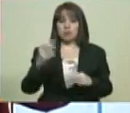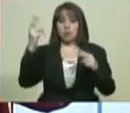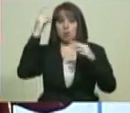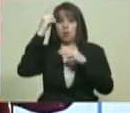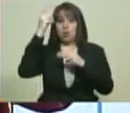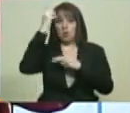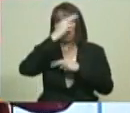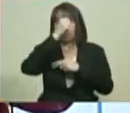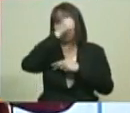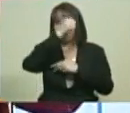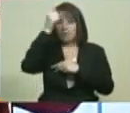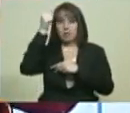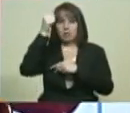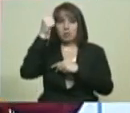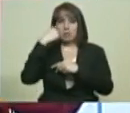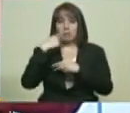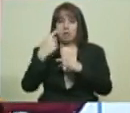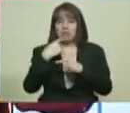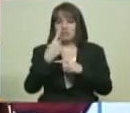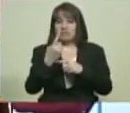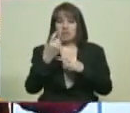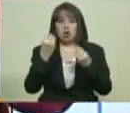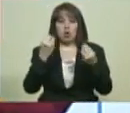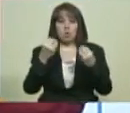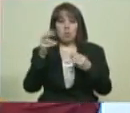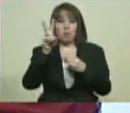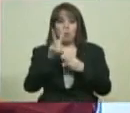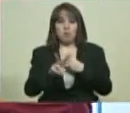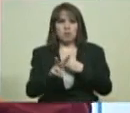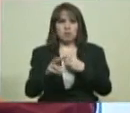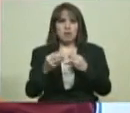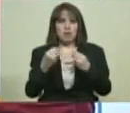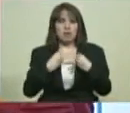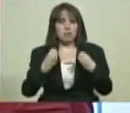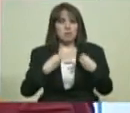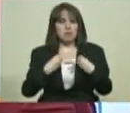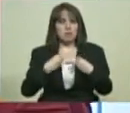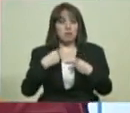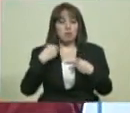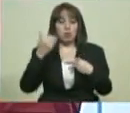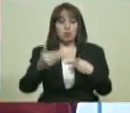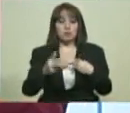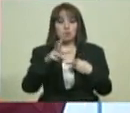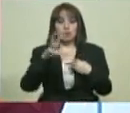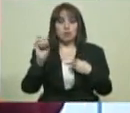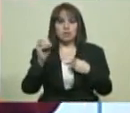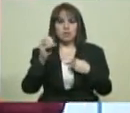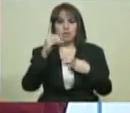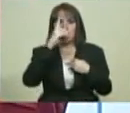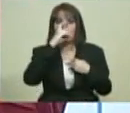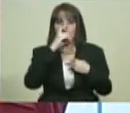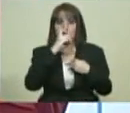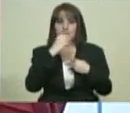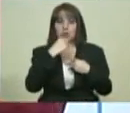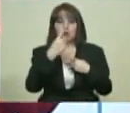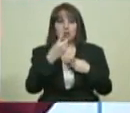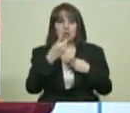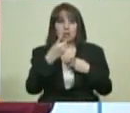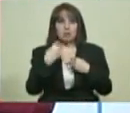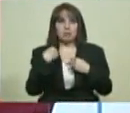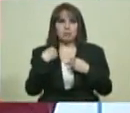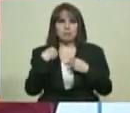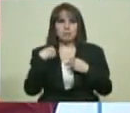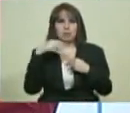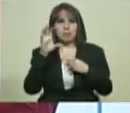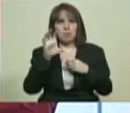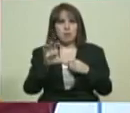determinar la vida de este país para los próximos 30 años. Sí, yo lo dije en el recorrido.